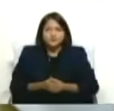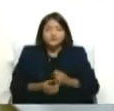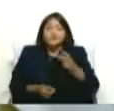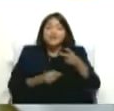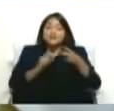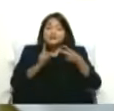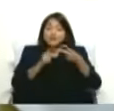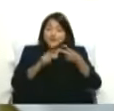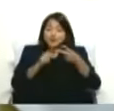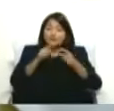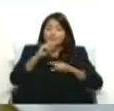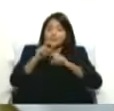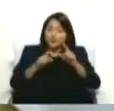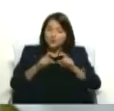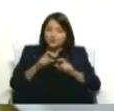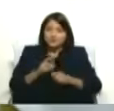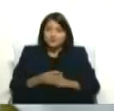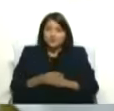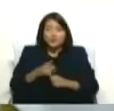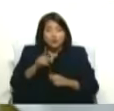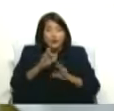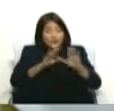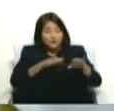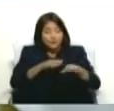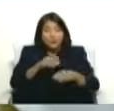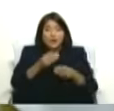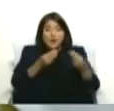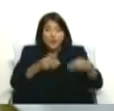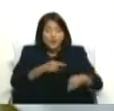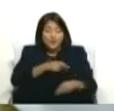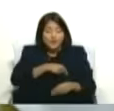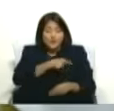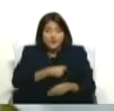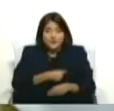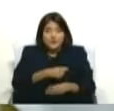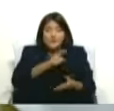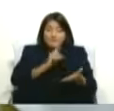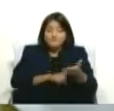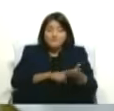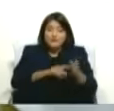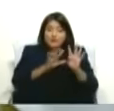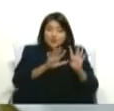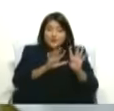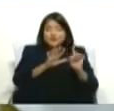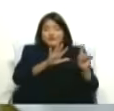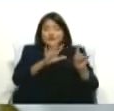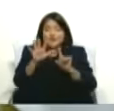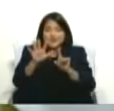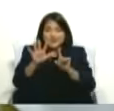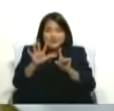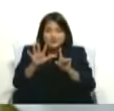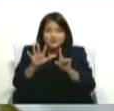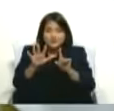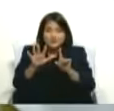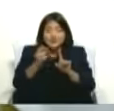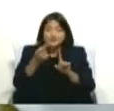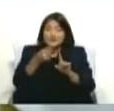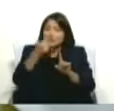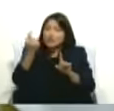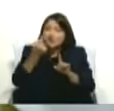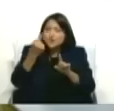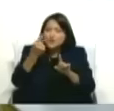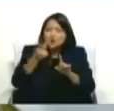Segunda pregunta. ¿Apoya usted el Acuerdo de Ginebra de 1966 como el único